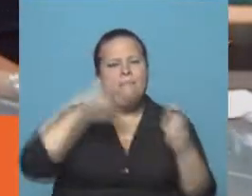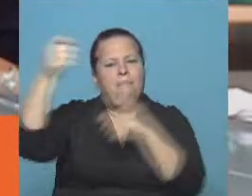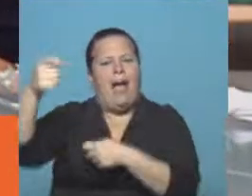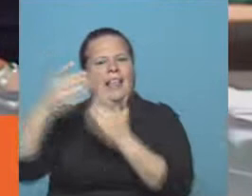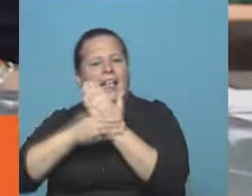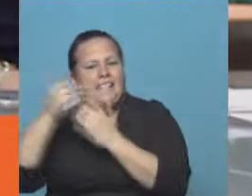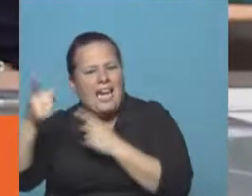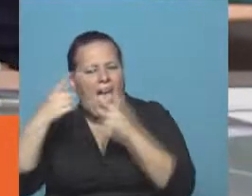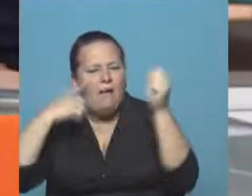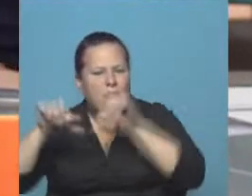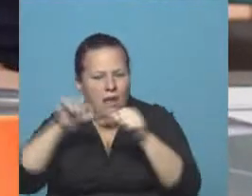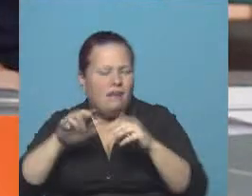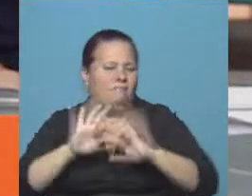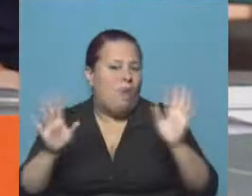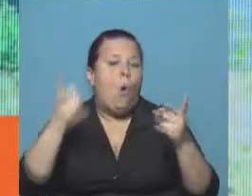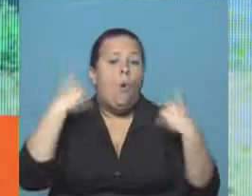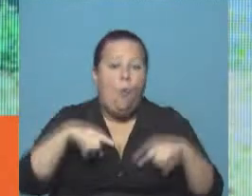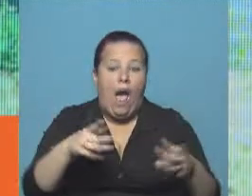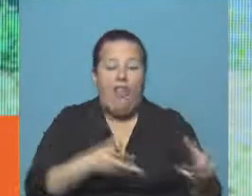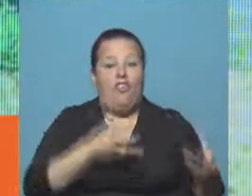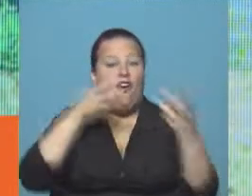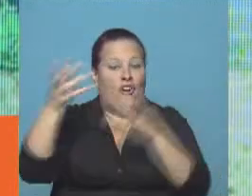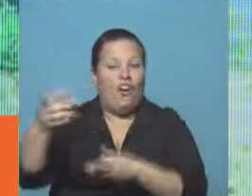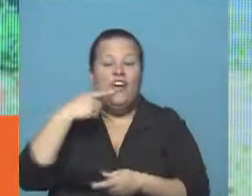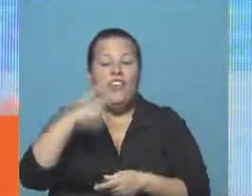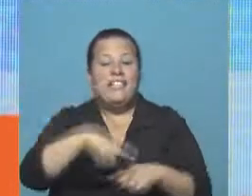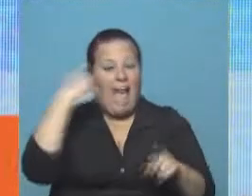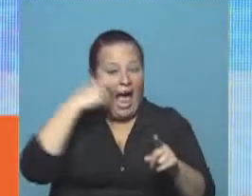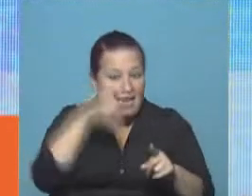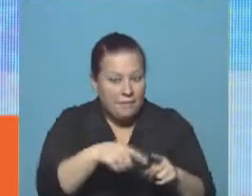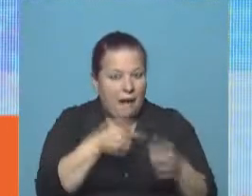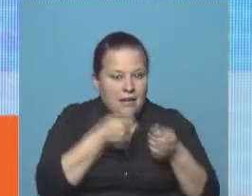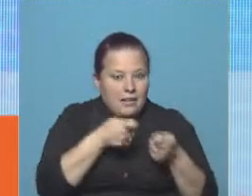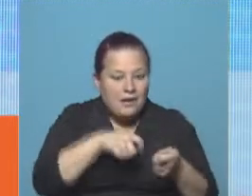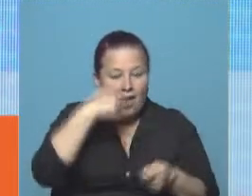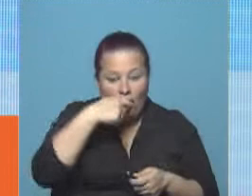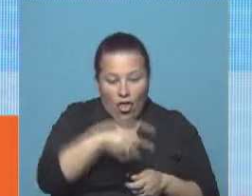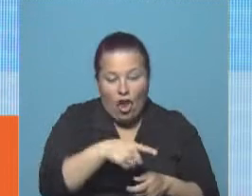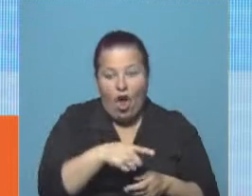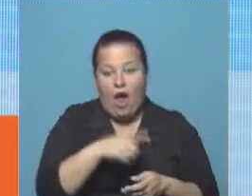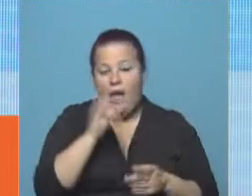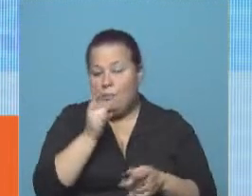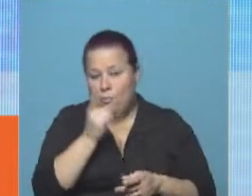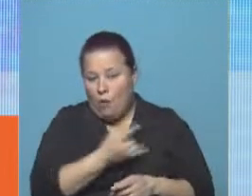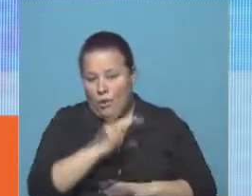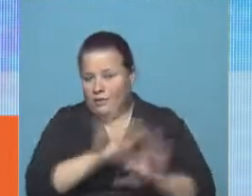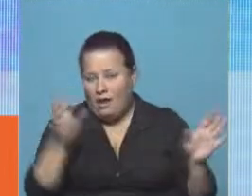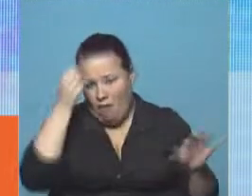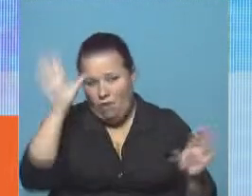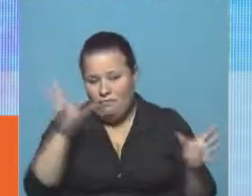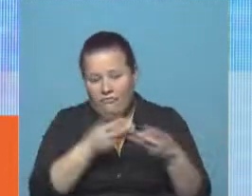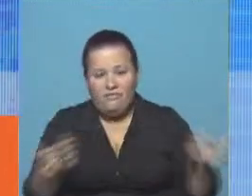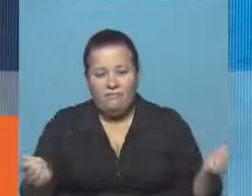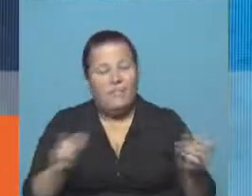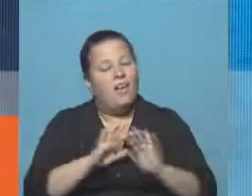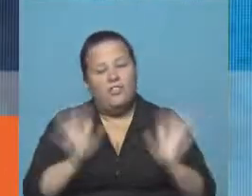CENAR las muestras y recibirlo. Y además, cuando recibas que fue el animal estimulado ilegalmente, eso ya pasó. Por lo